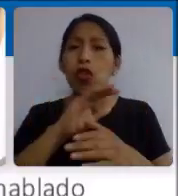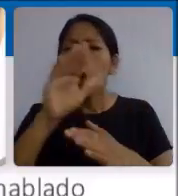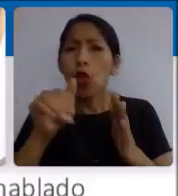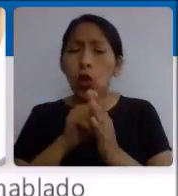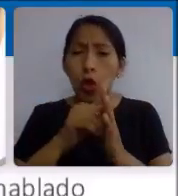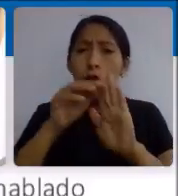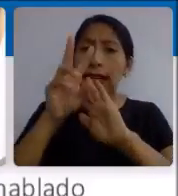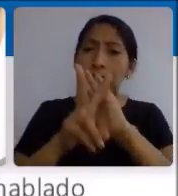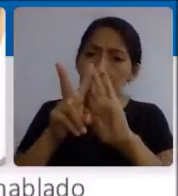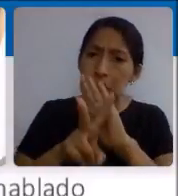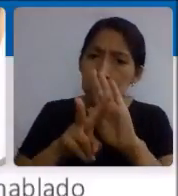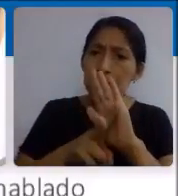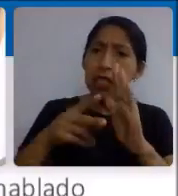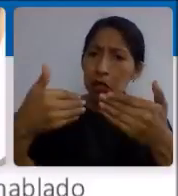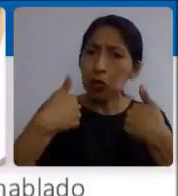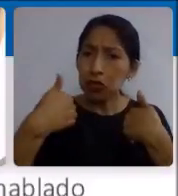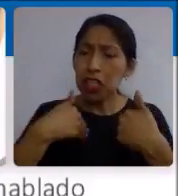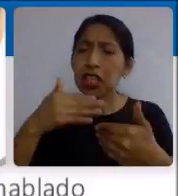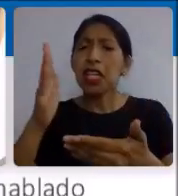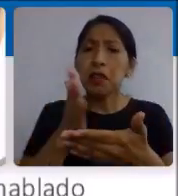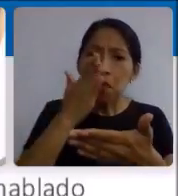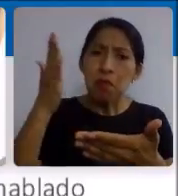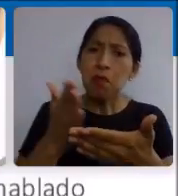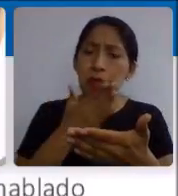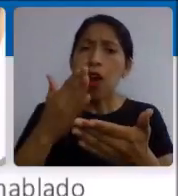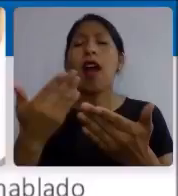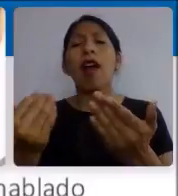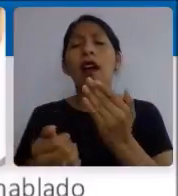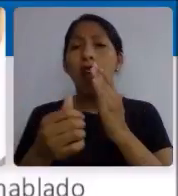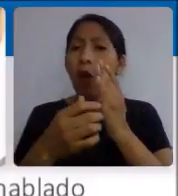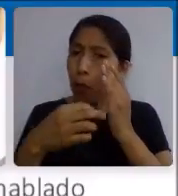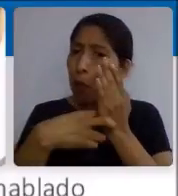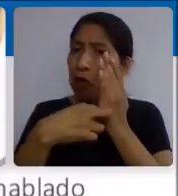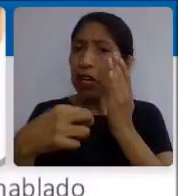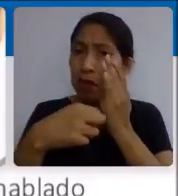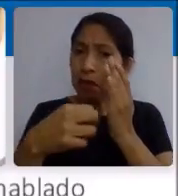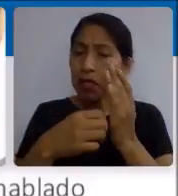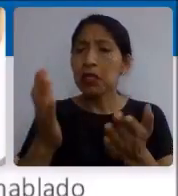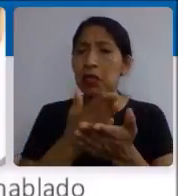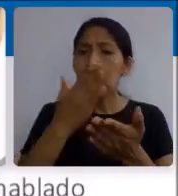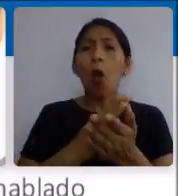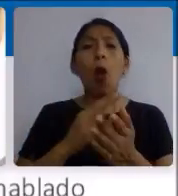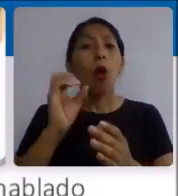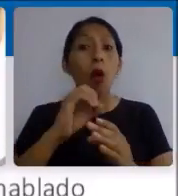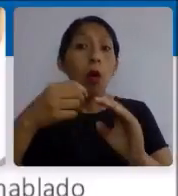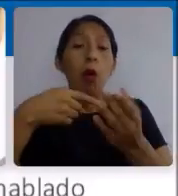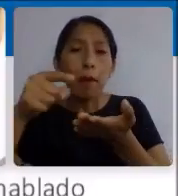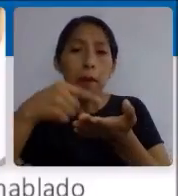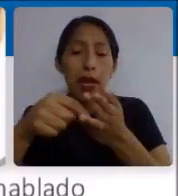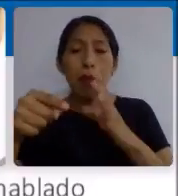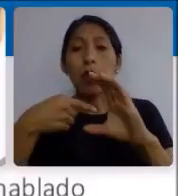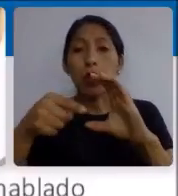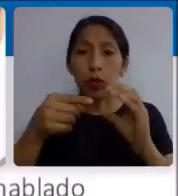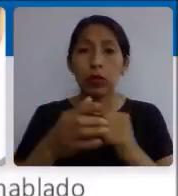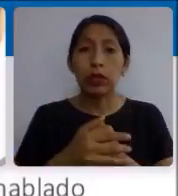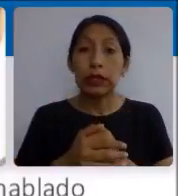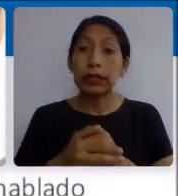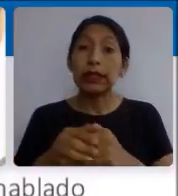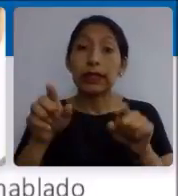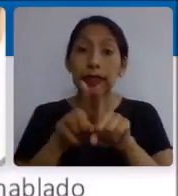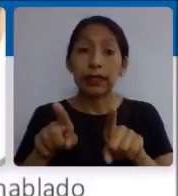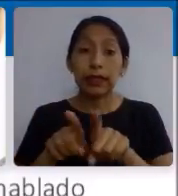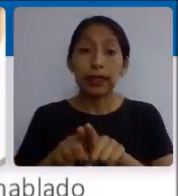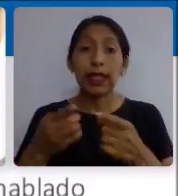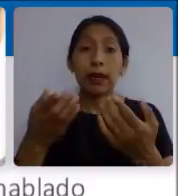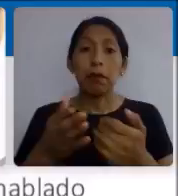para poderlos enviar, ya sea por correo electrónico, ¿no? Por otro lado, el tema de la especialización como